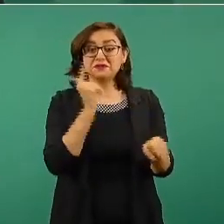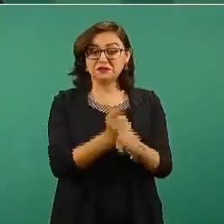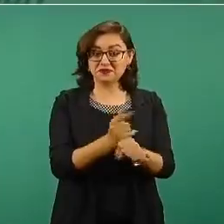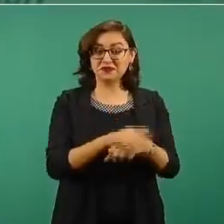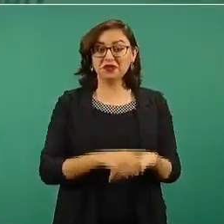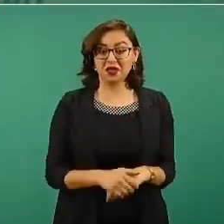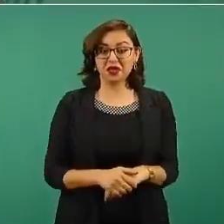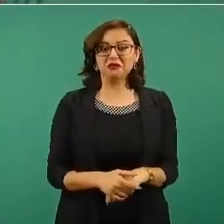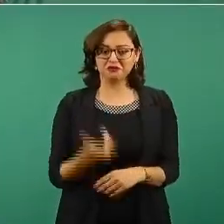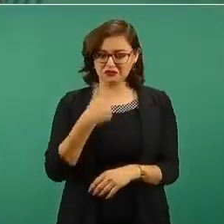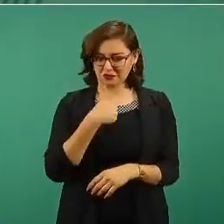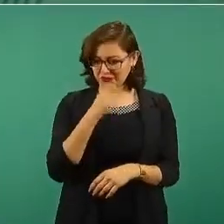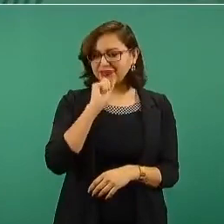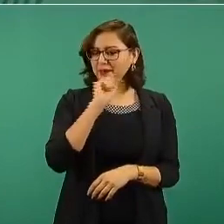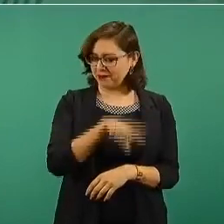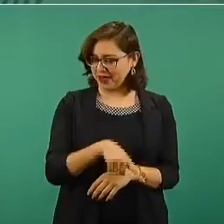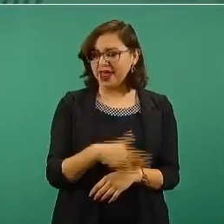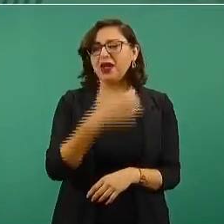¿no?,